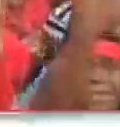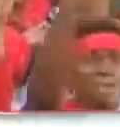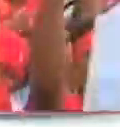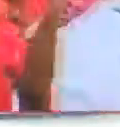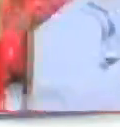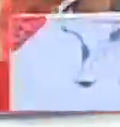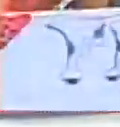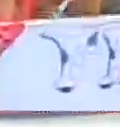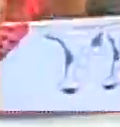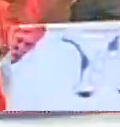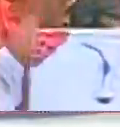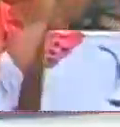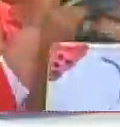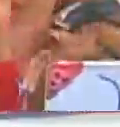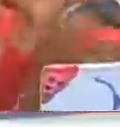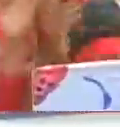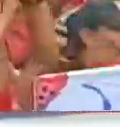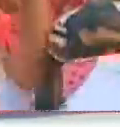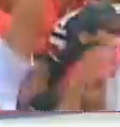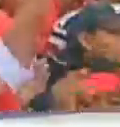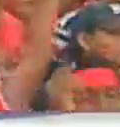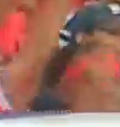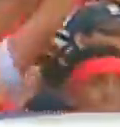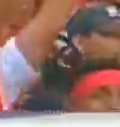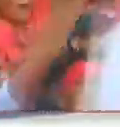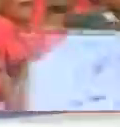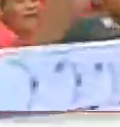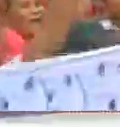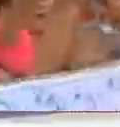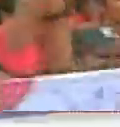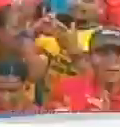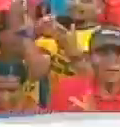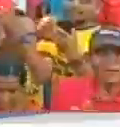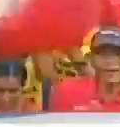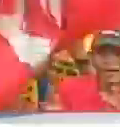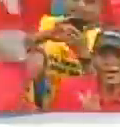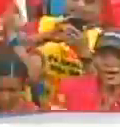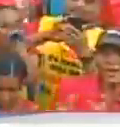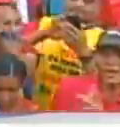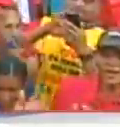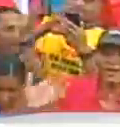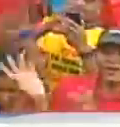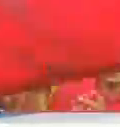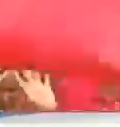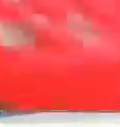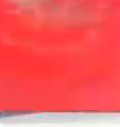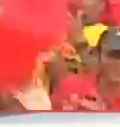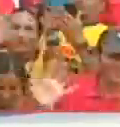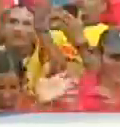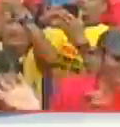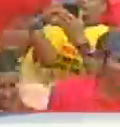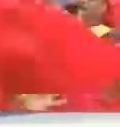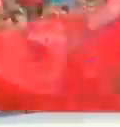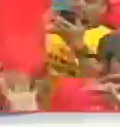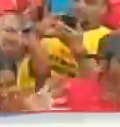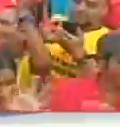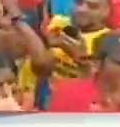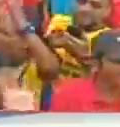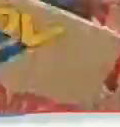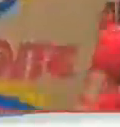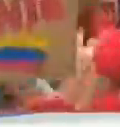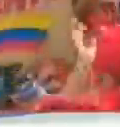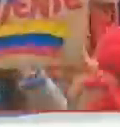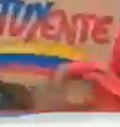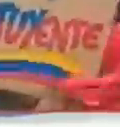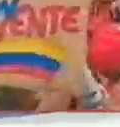usted sabe, en todos los municipios estamos haciendo cierres de campañas similares. El pueblo de San Fernando, acá